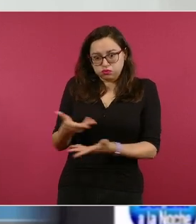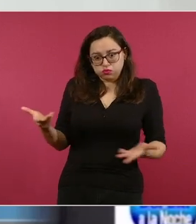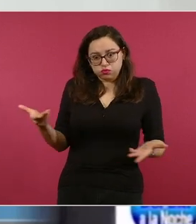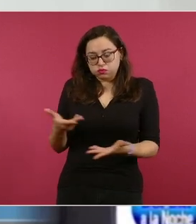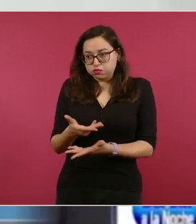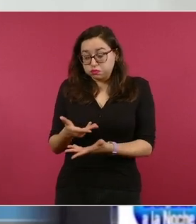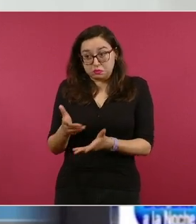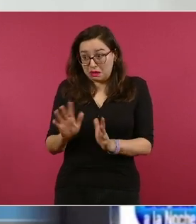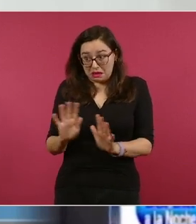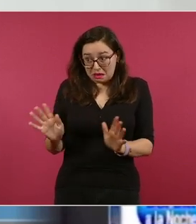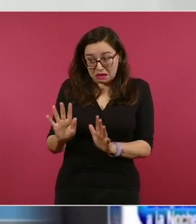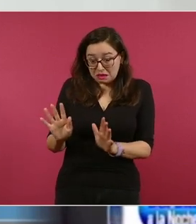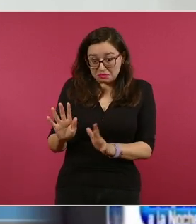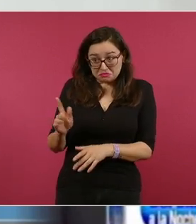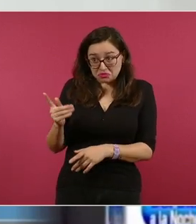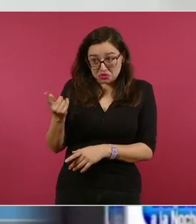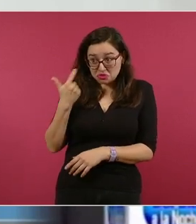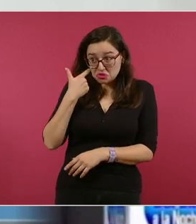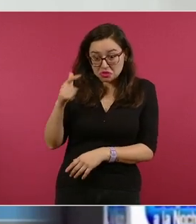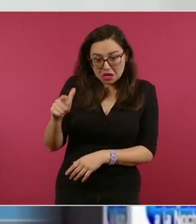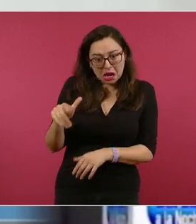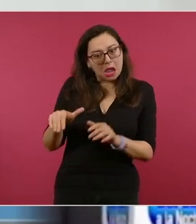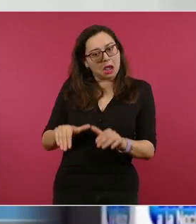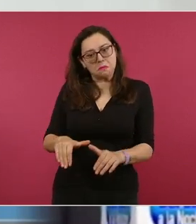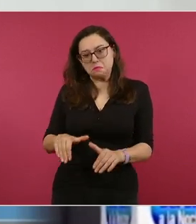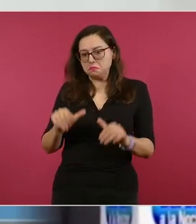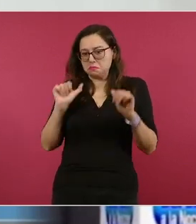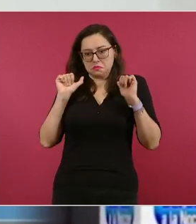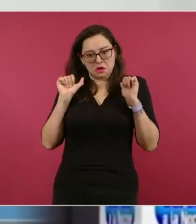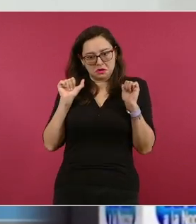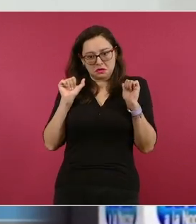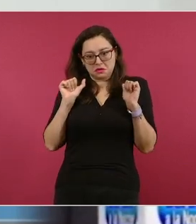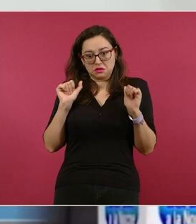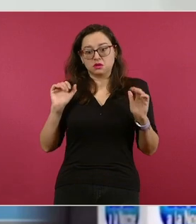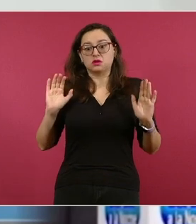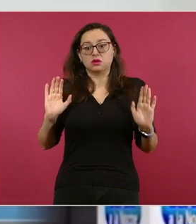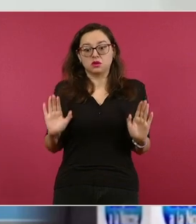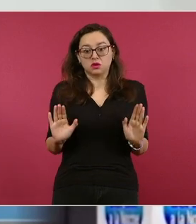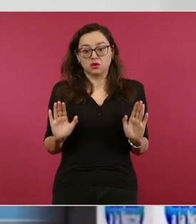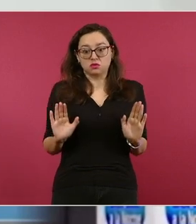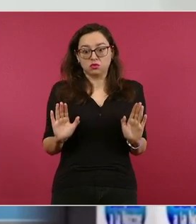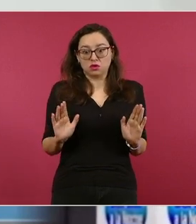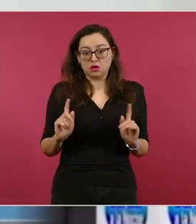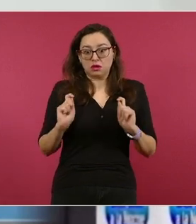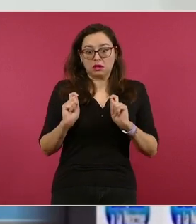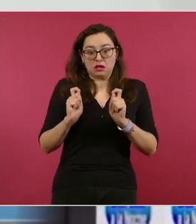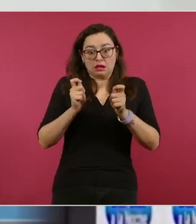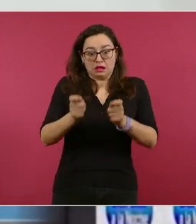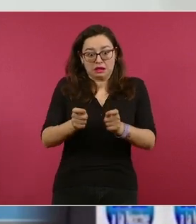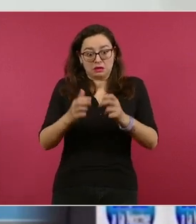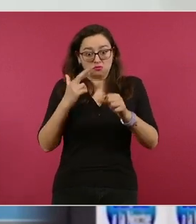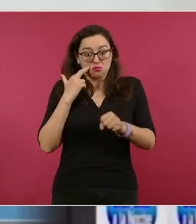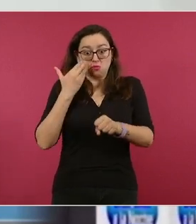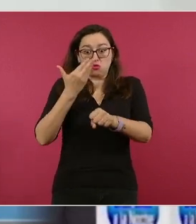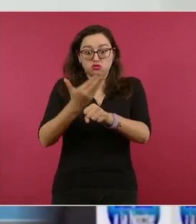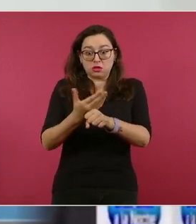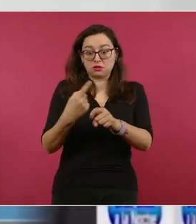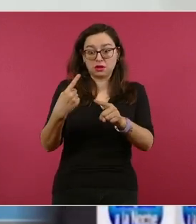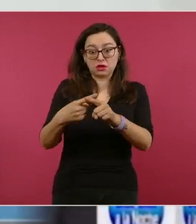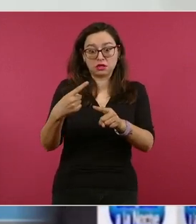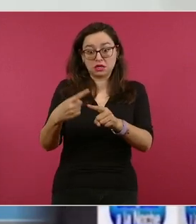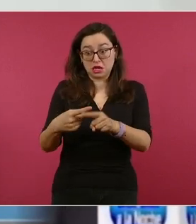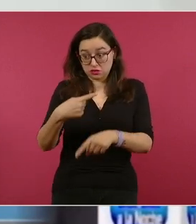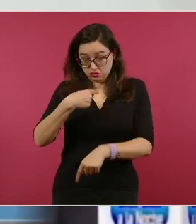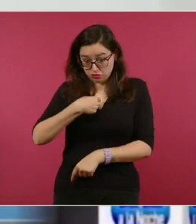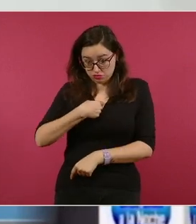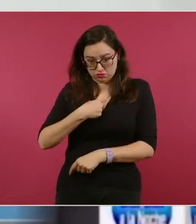seguir insistiendo. Y a partir de ese momento será otra la persona que esté vinculada para conocimiento, si te